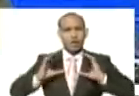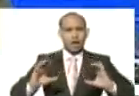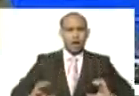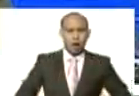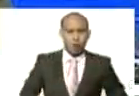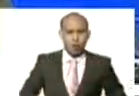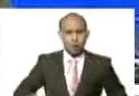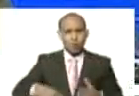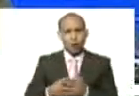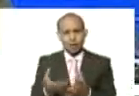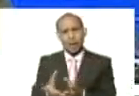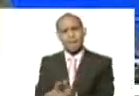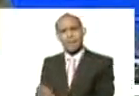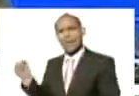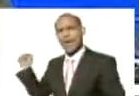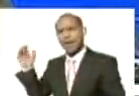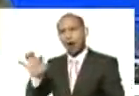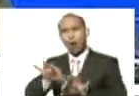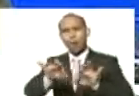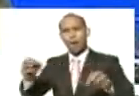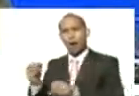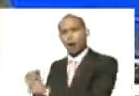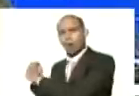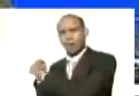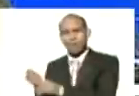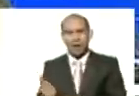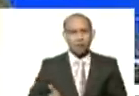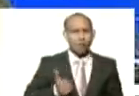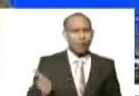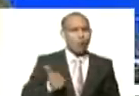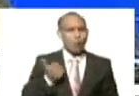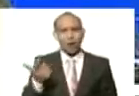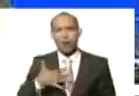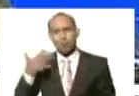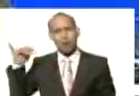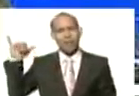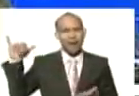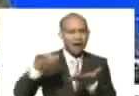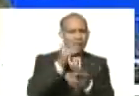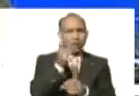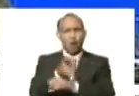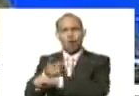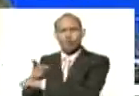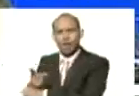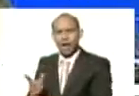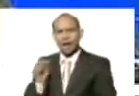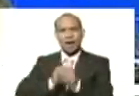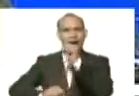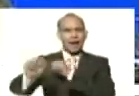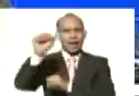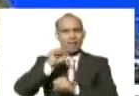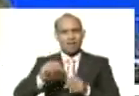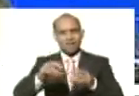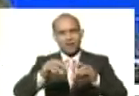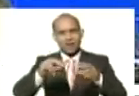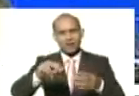hasta una piedra, un palo, un misil, un tanque, un avión, para defender el